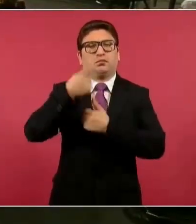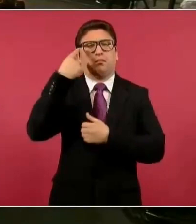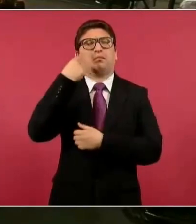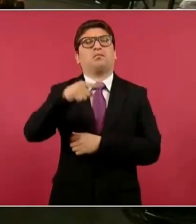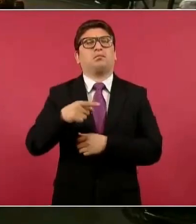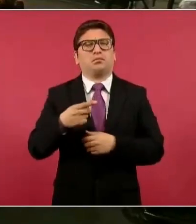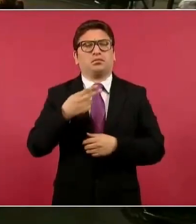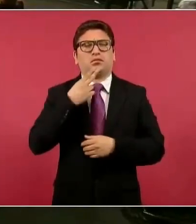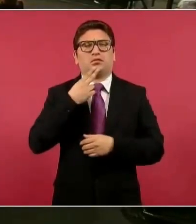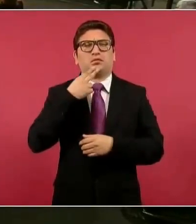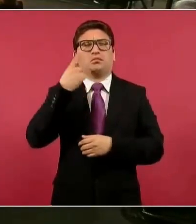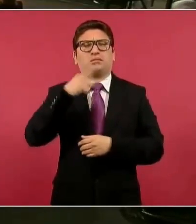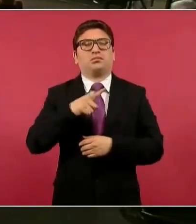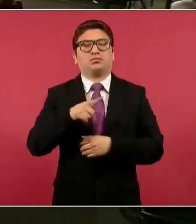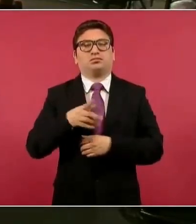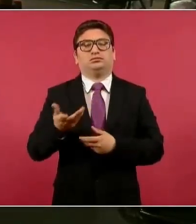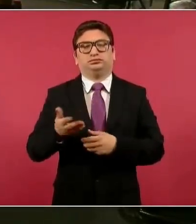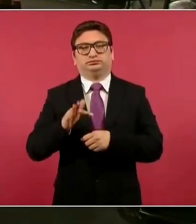defender